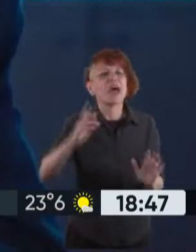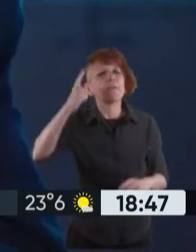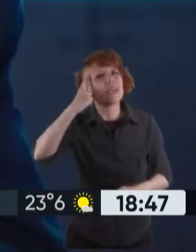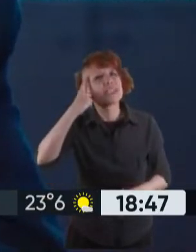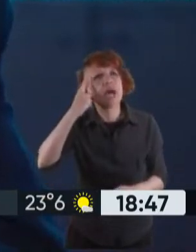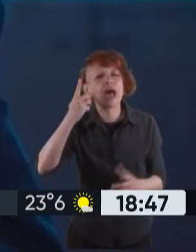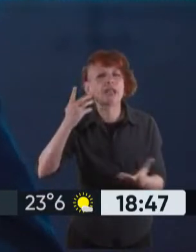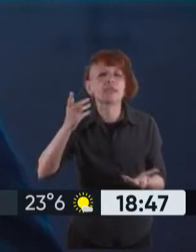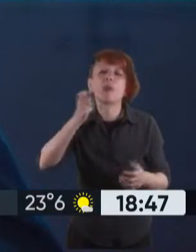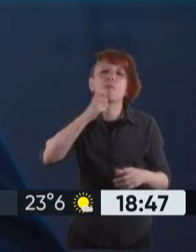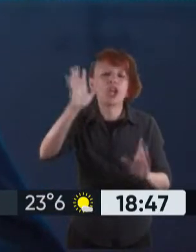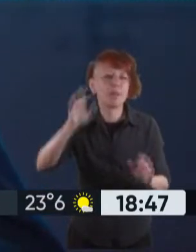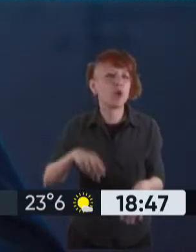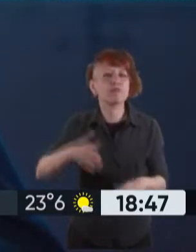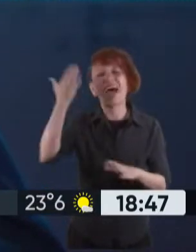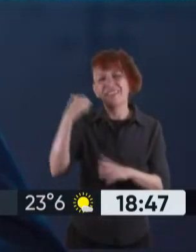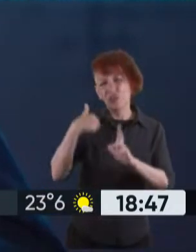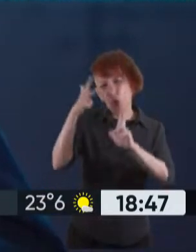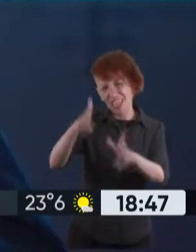los satélites de los que les hablé.